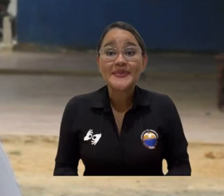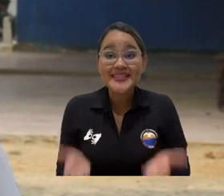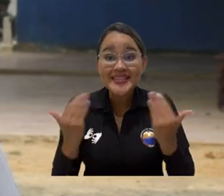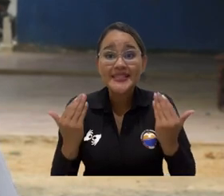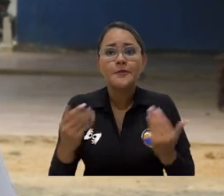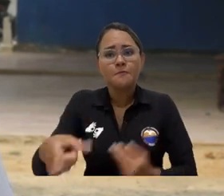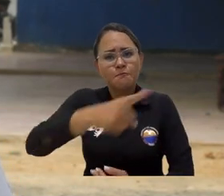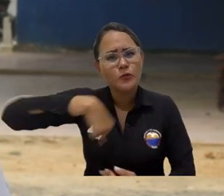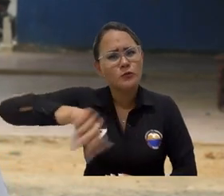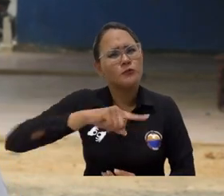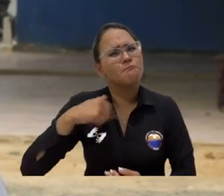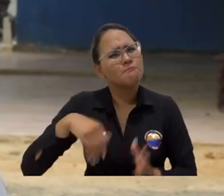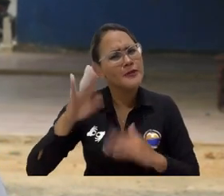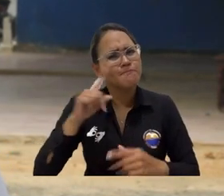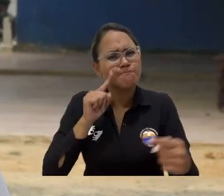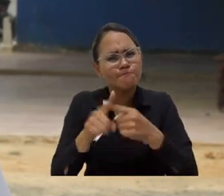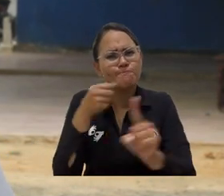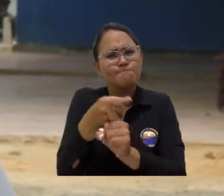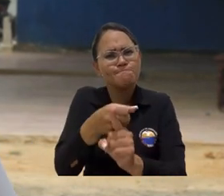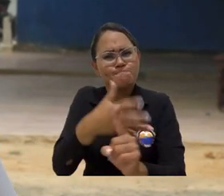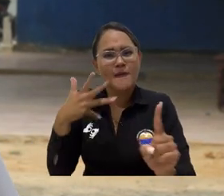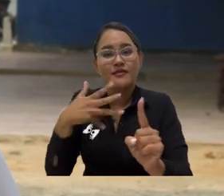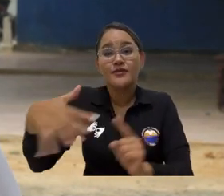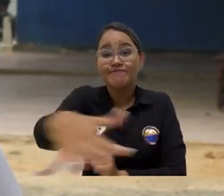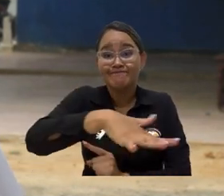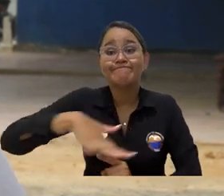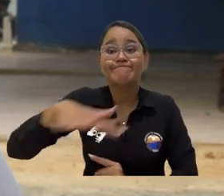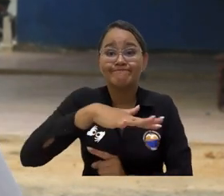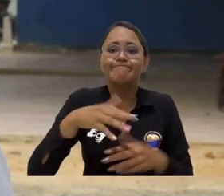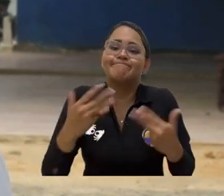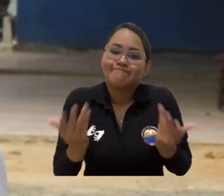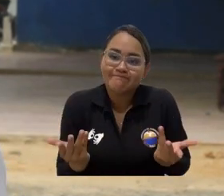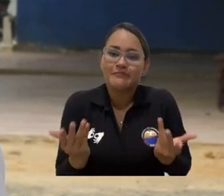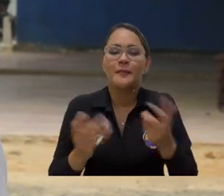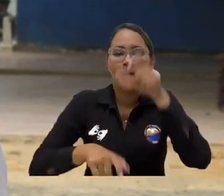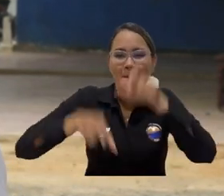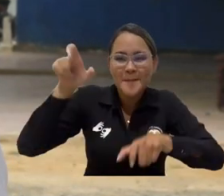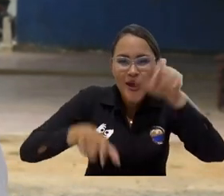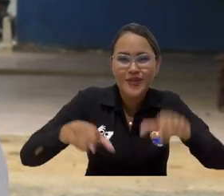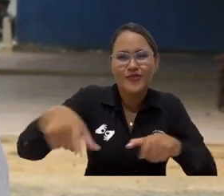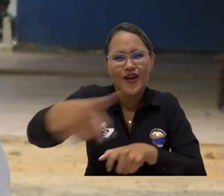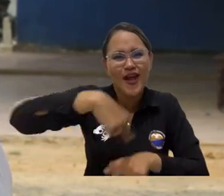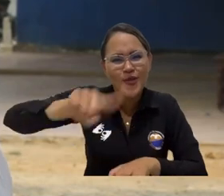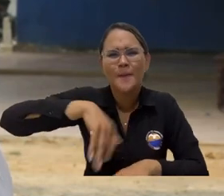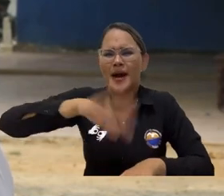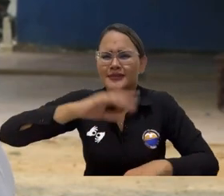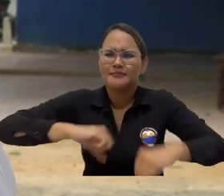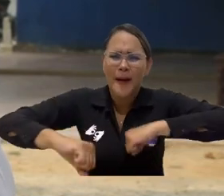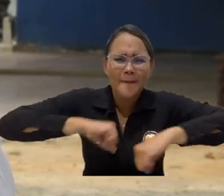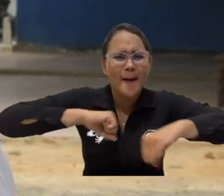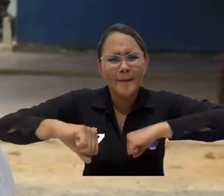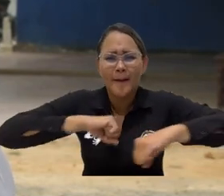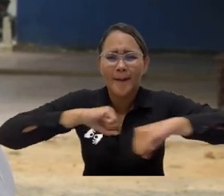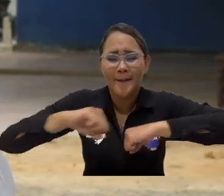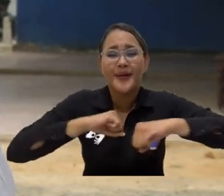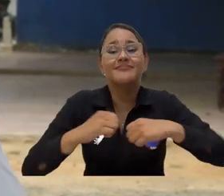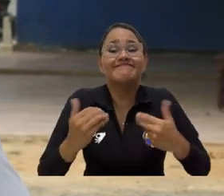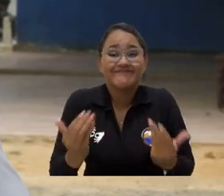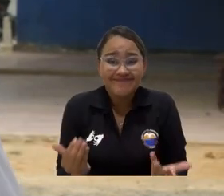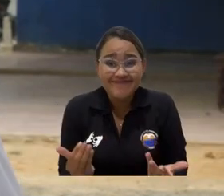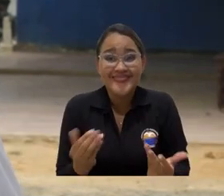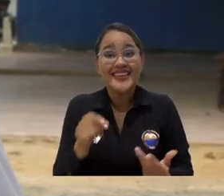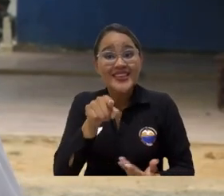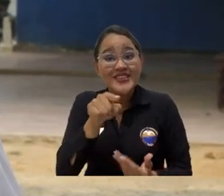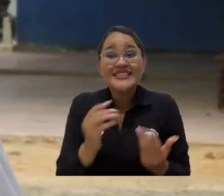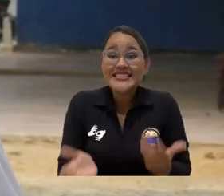Realmente generemos un gran impacto en el territorio con personas que juegan de local y que en una u otra